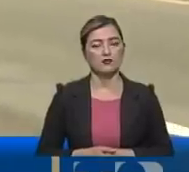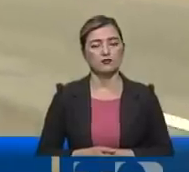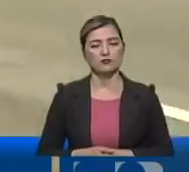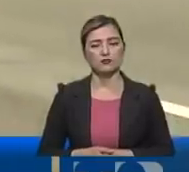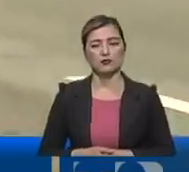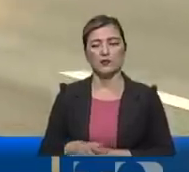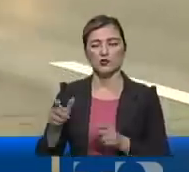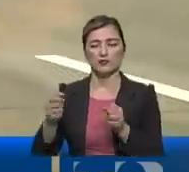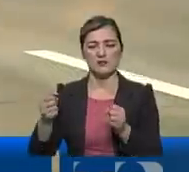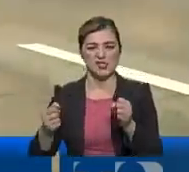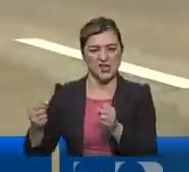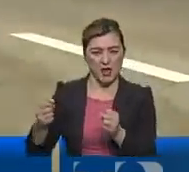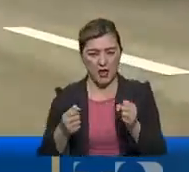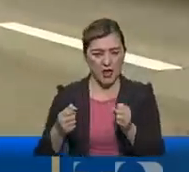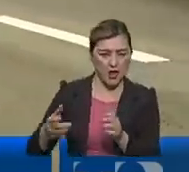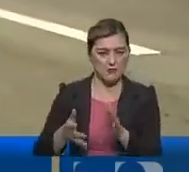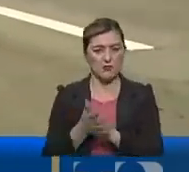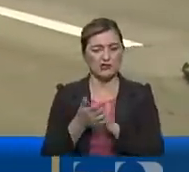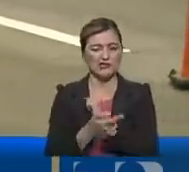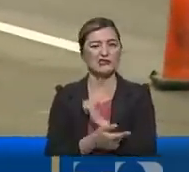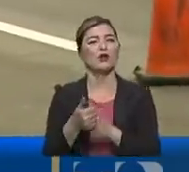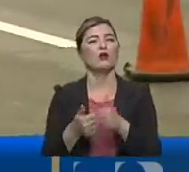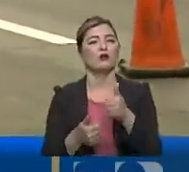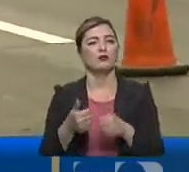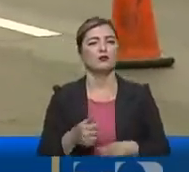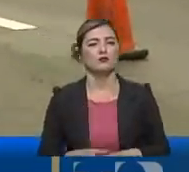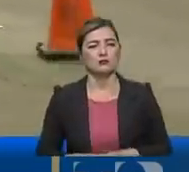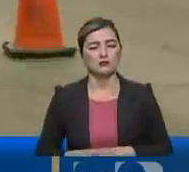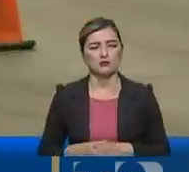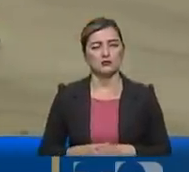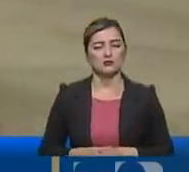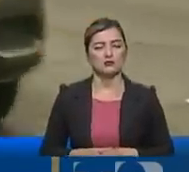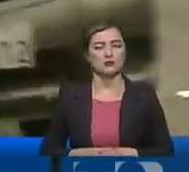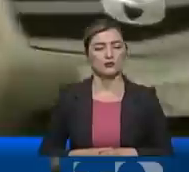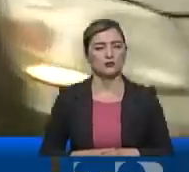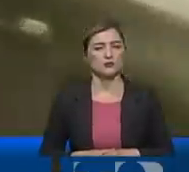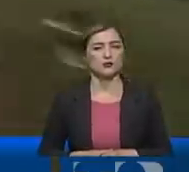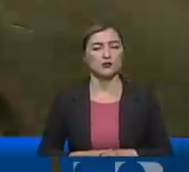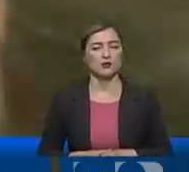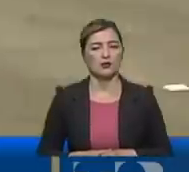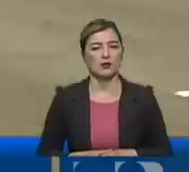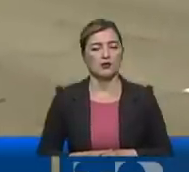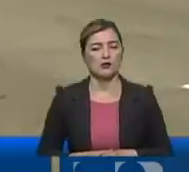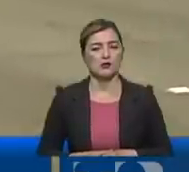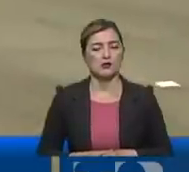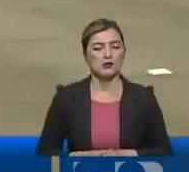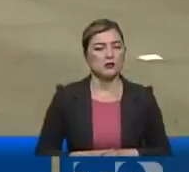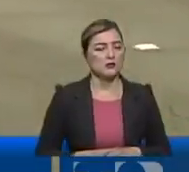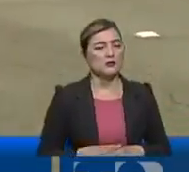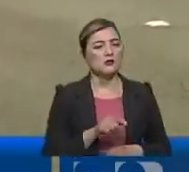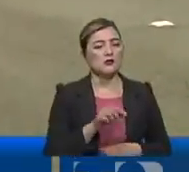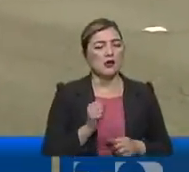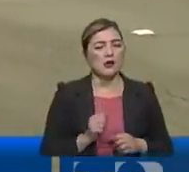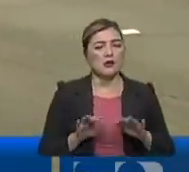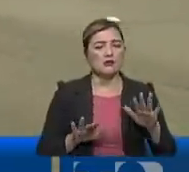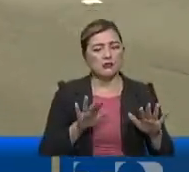por conducir a exceso de velocidad? Es importante mencionar que se debe diferenciar dentro del rango moderado y no. Sí, dentro